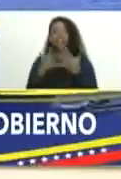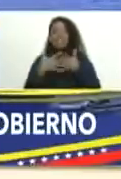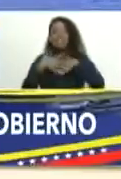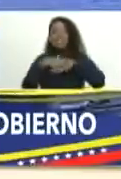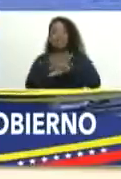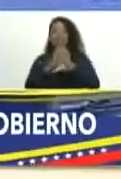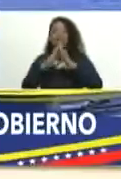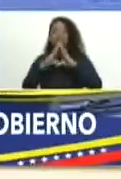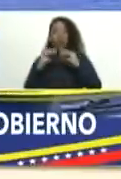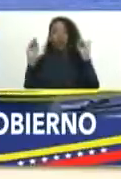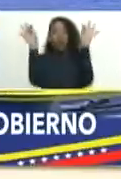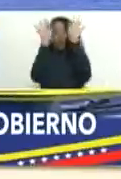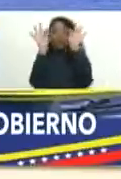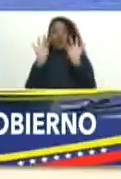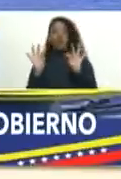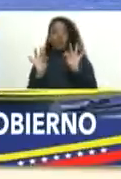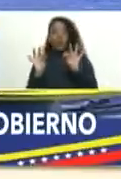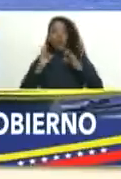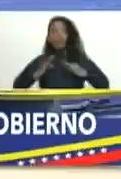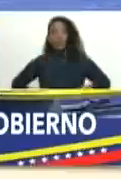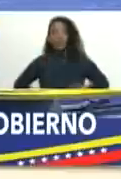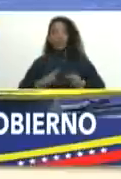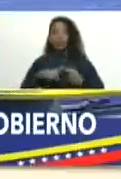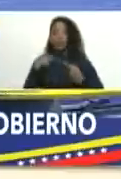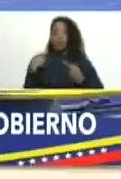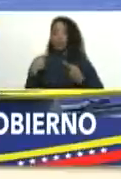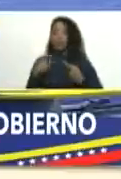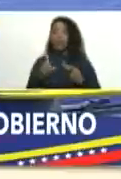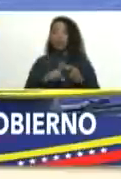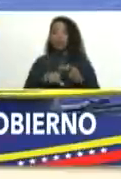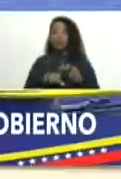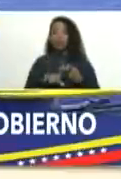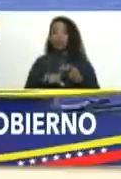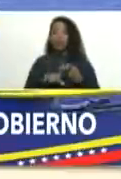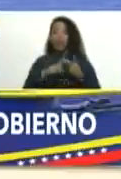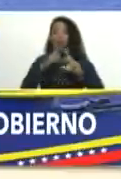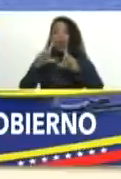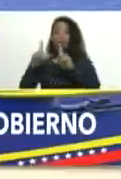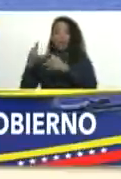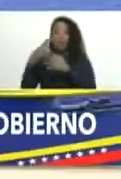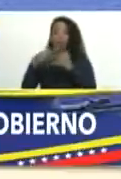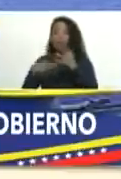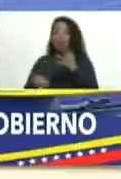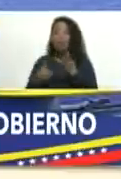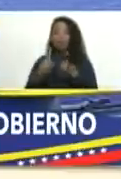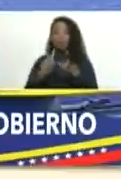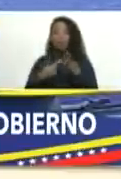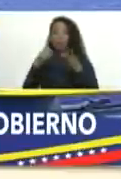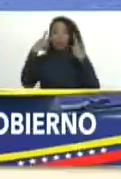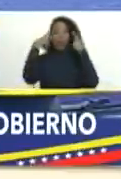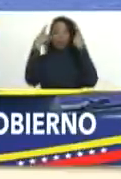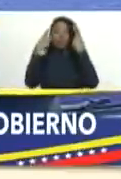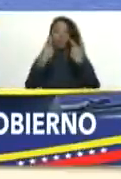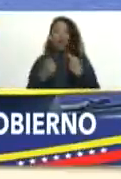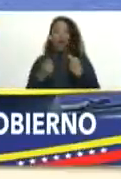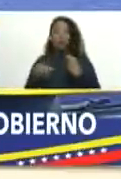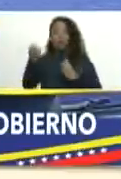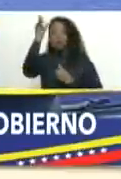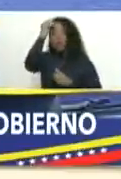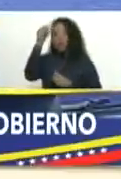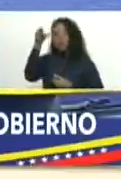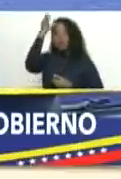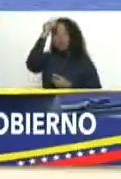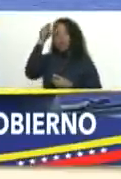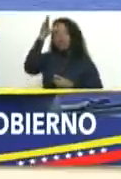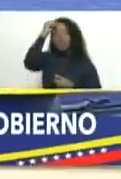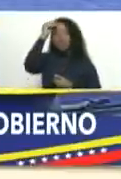las capacidades físicas, financieras, logísticas, profesionales, de conocimiento,